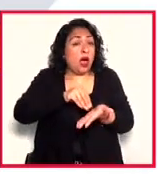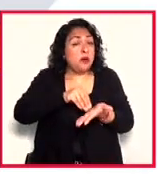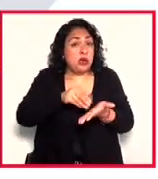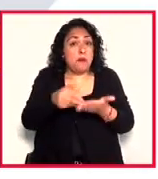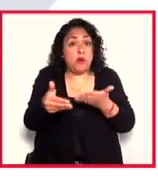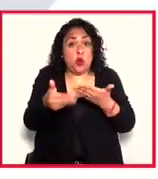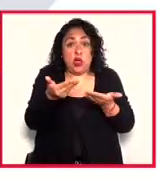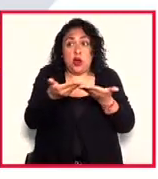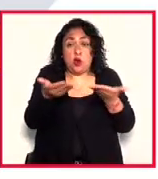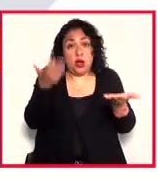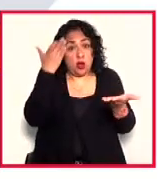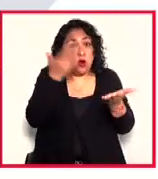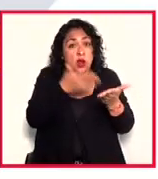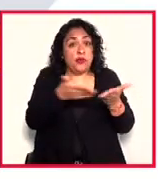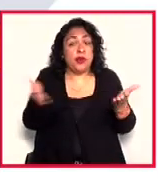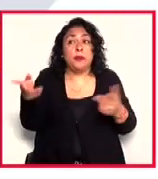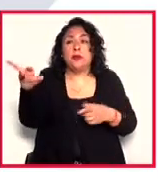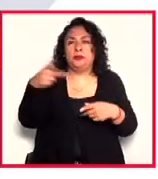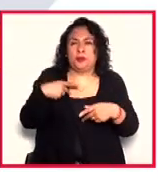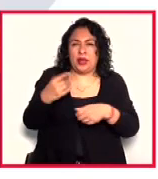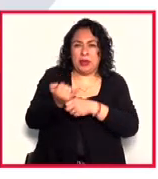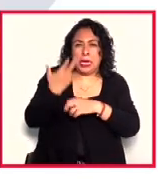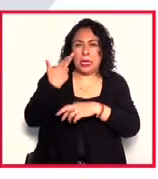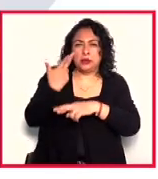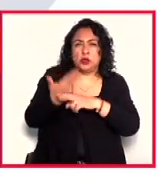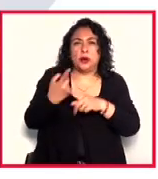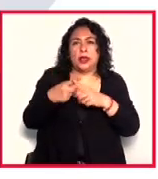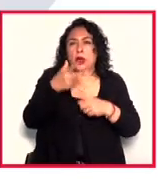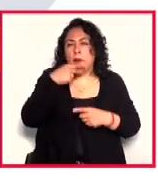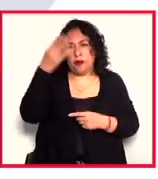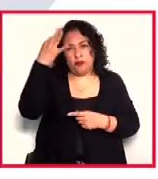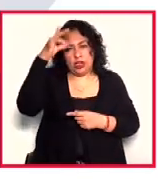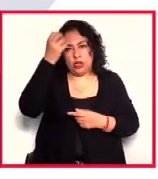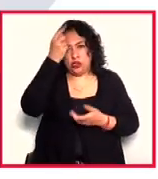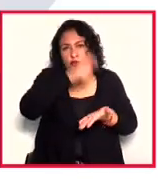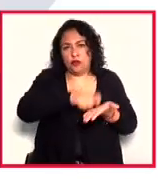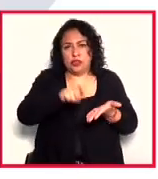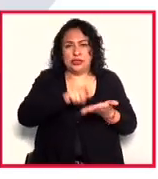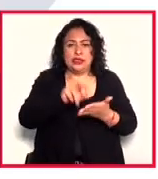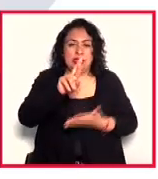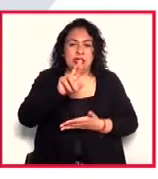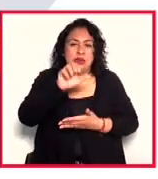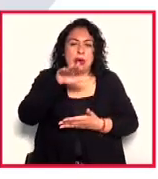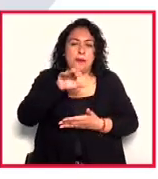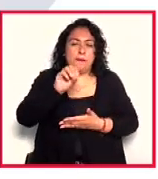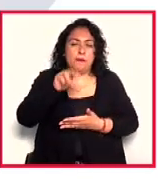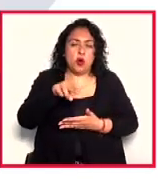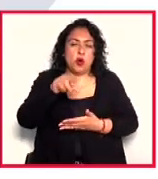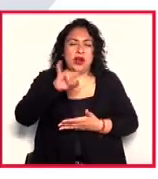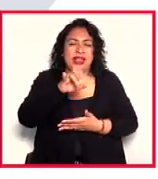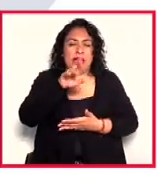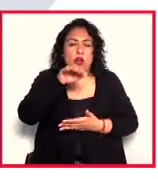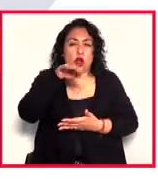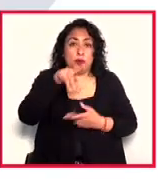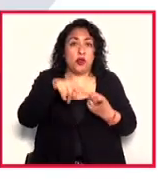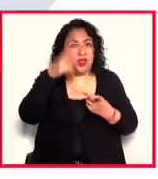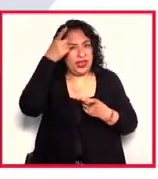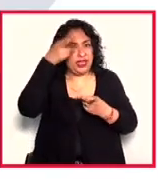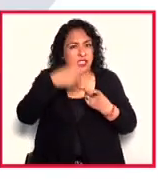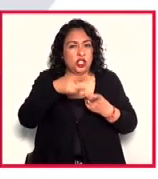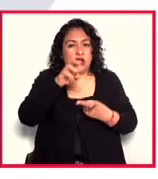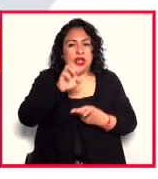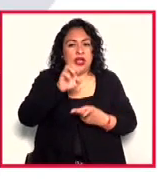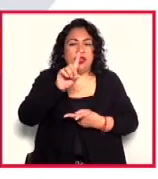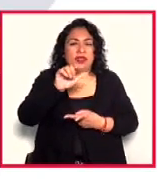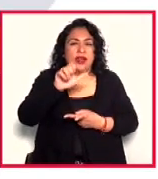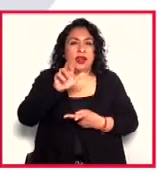tiempos. La investigación corrió a cargo del filósofo y escritor Ramón Jerónimo Olvera y la dirección de Edgar y Uber